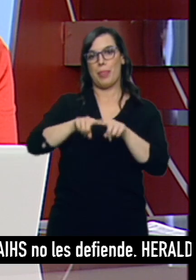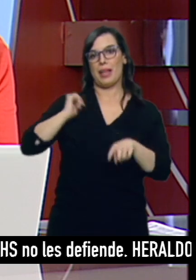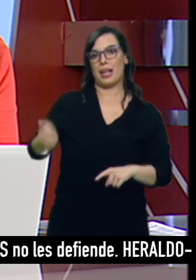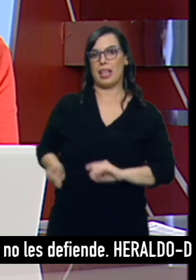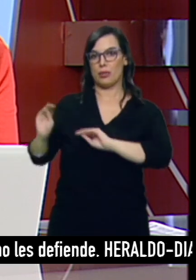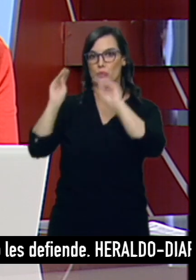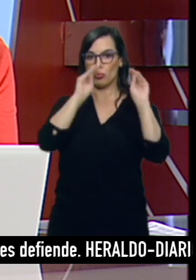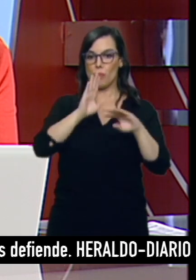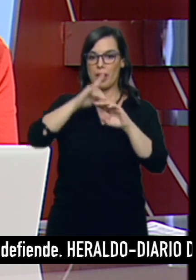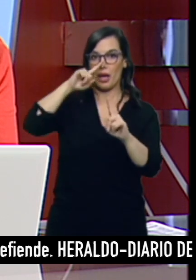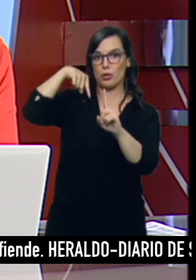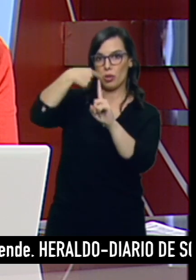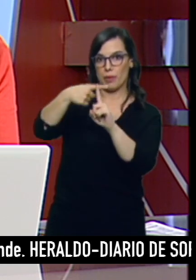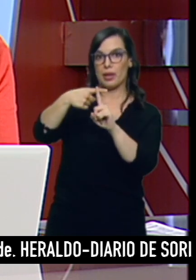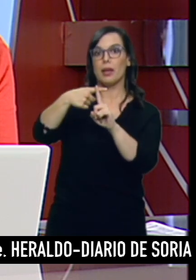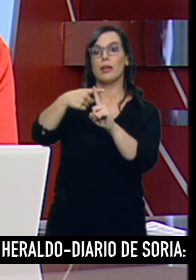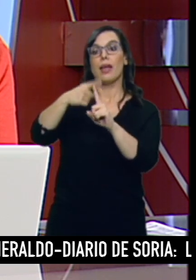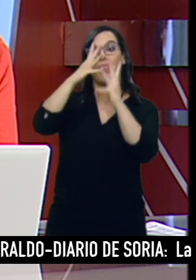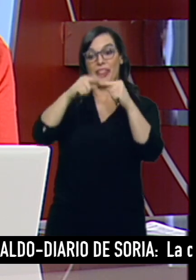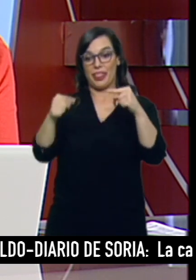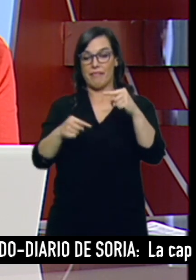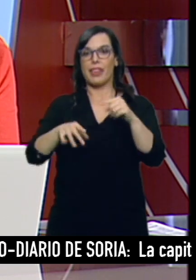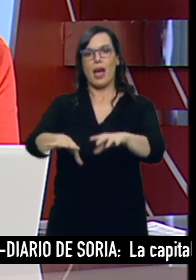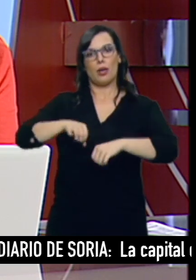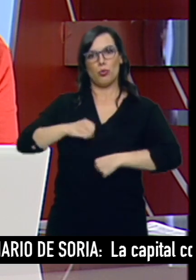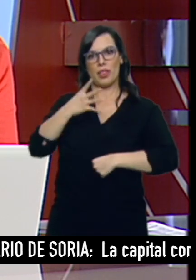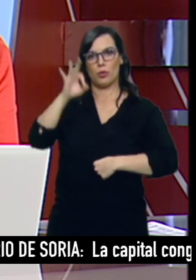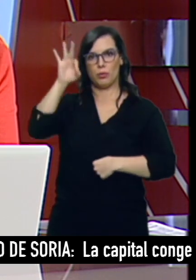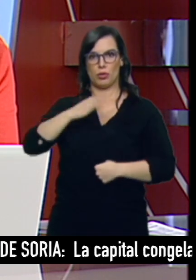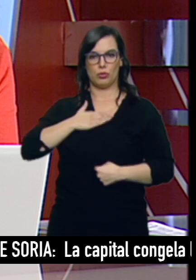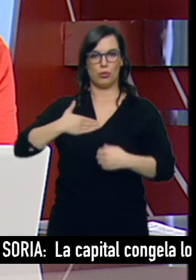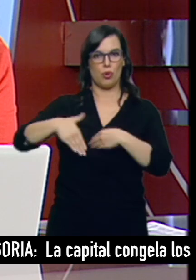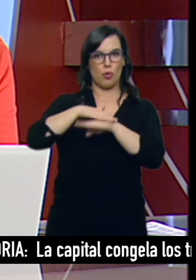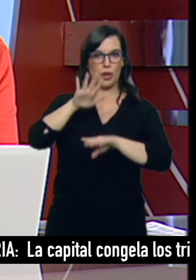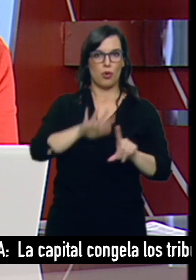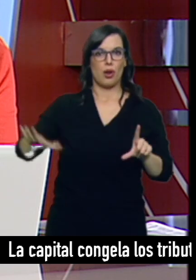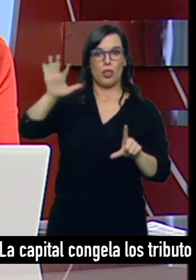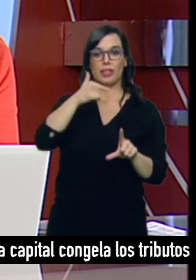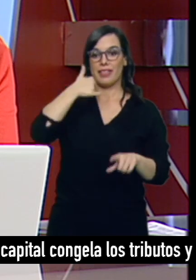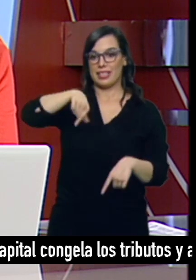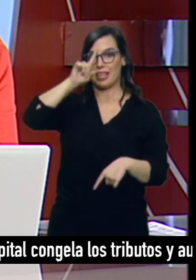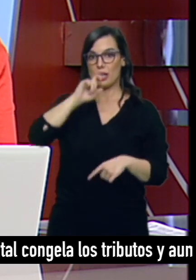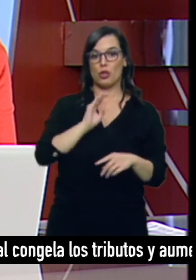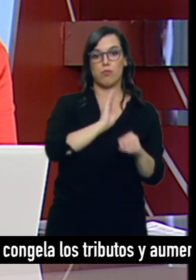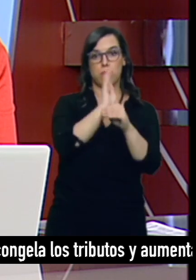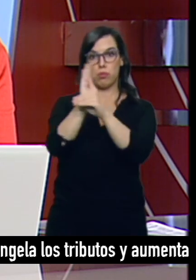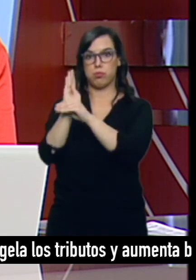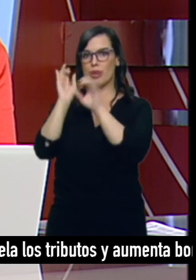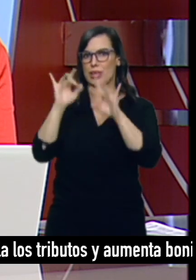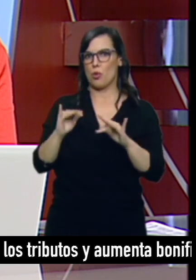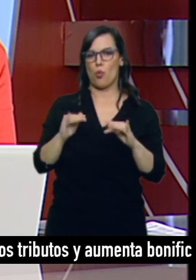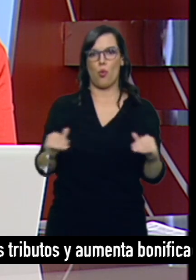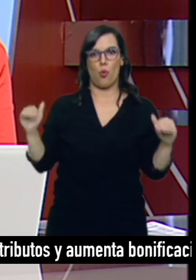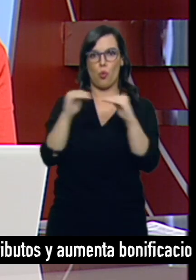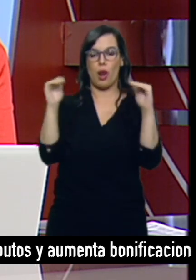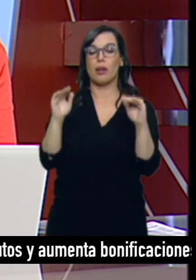viene, del que asumirá la mitad. El Gobierno garantiza que se recibirá la misma cantidad que este año, pero desde la Junta se